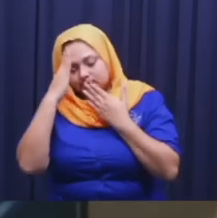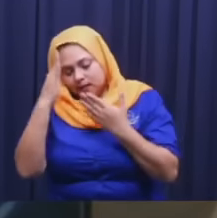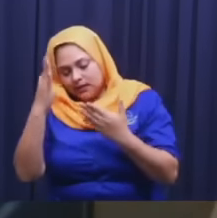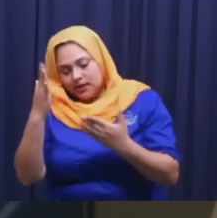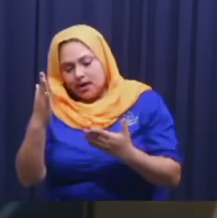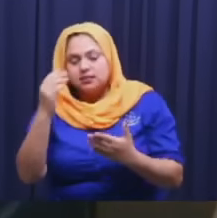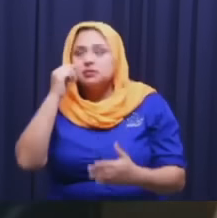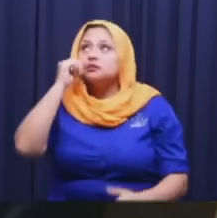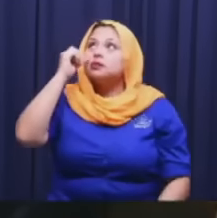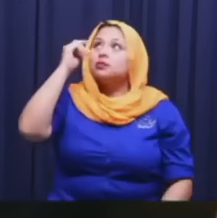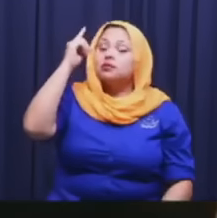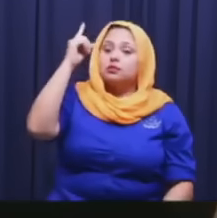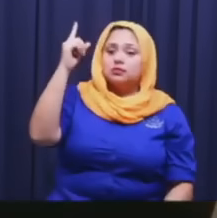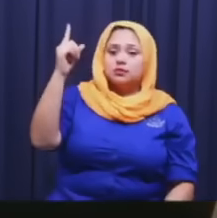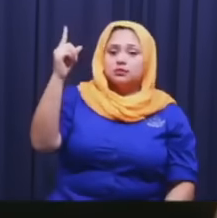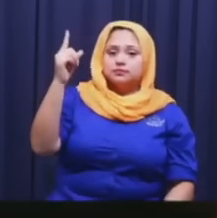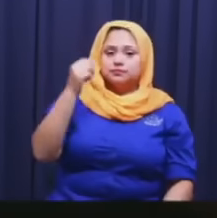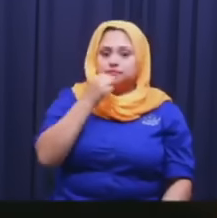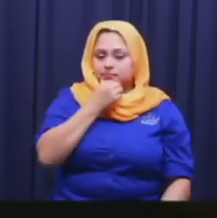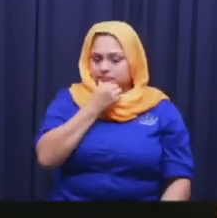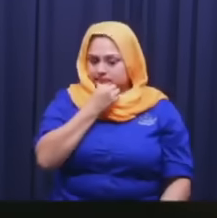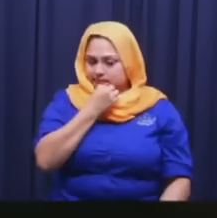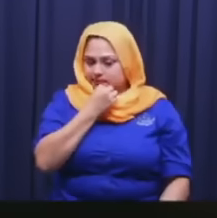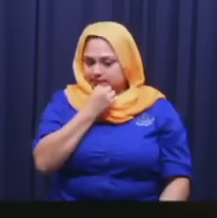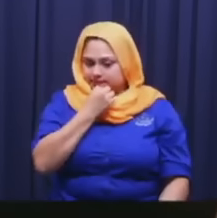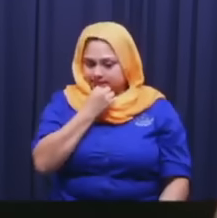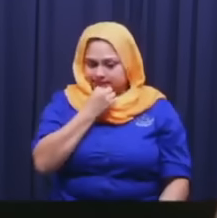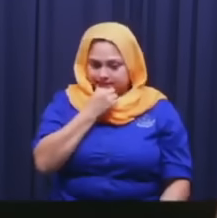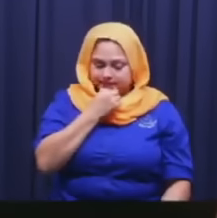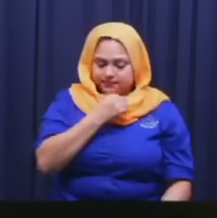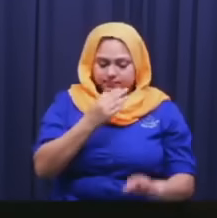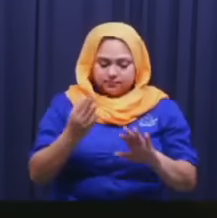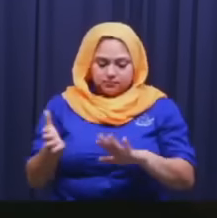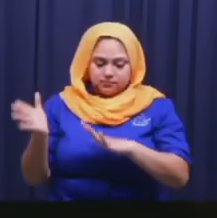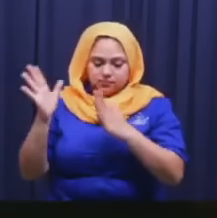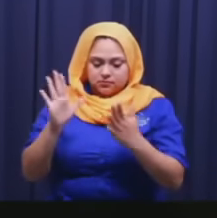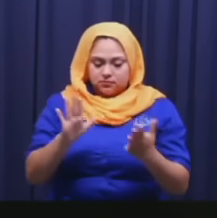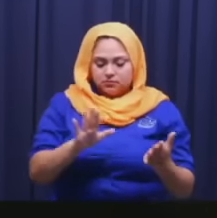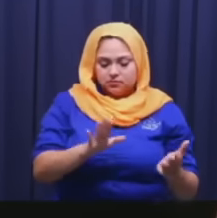Señor, confiando en tu promesa,